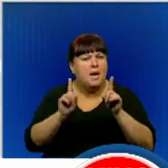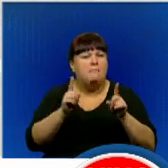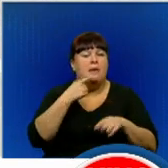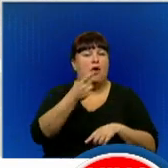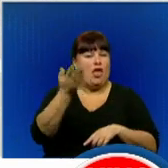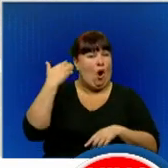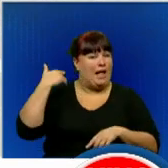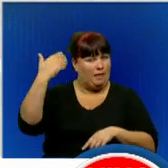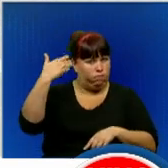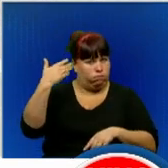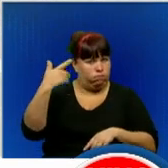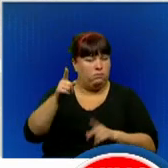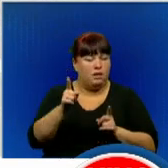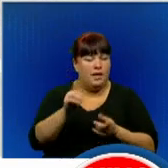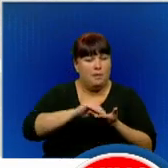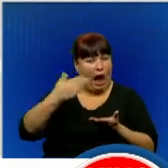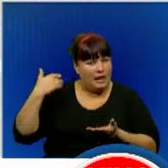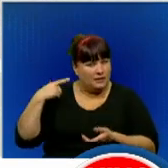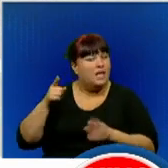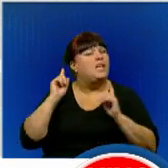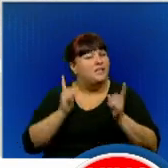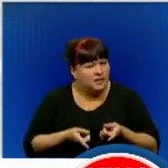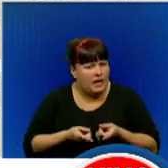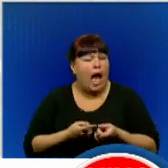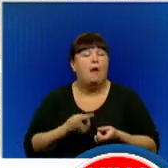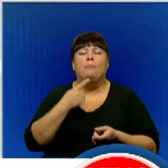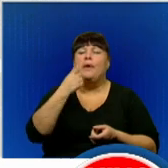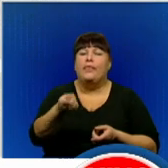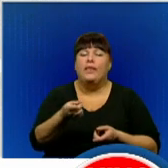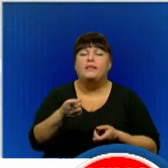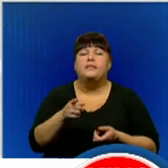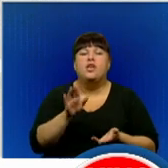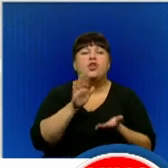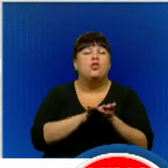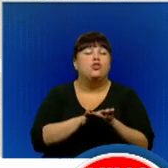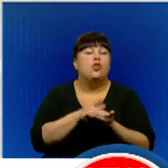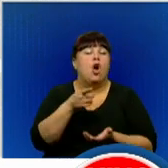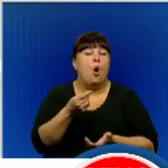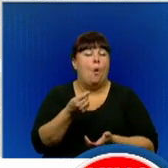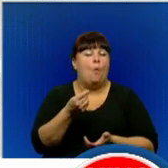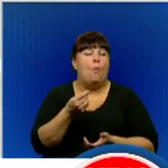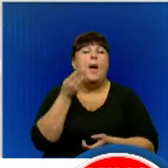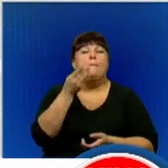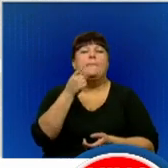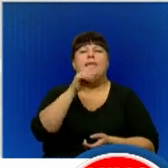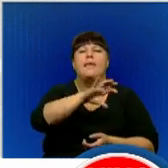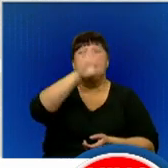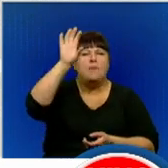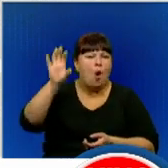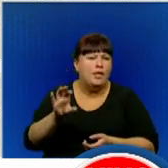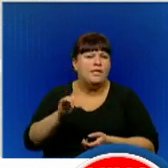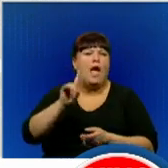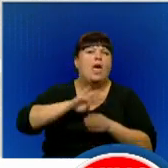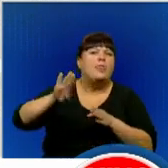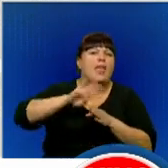decía quienes me precedido en el uso de la palabra también hacía referencia a qué las provincias que no